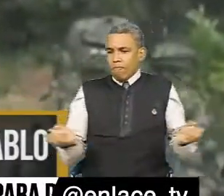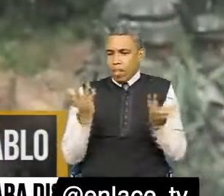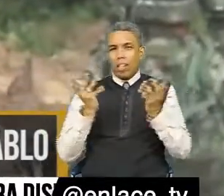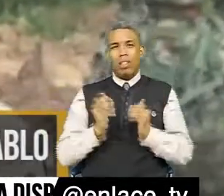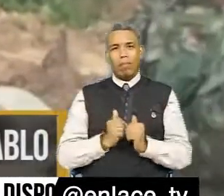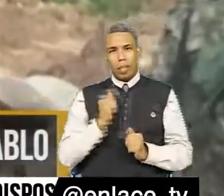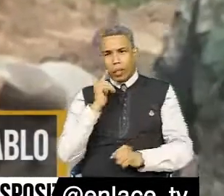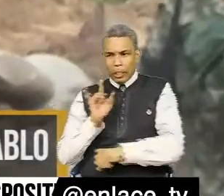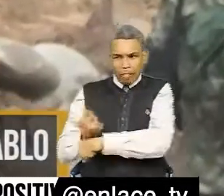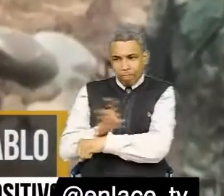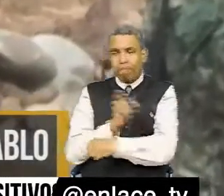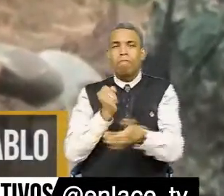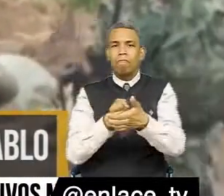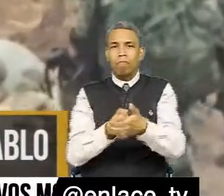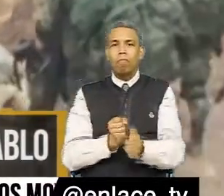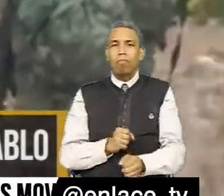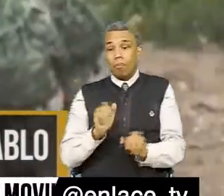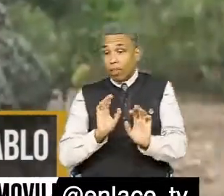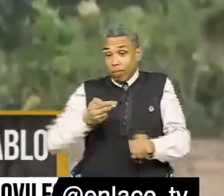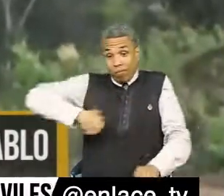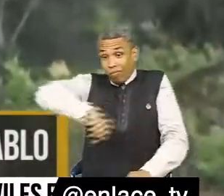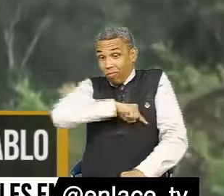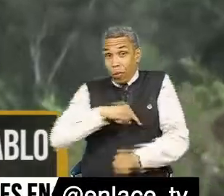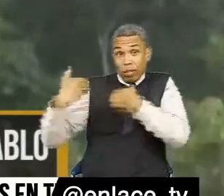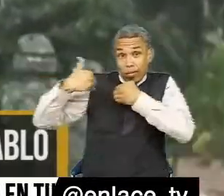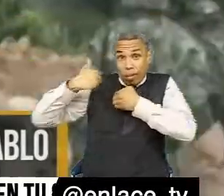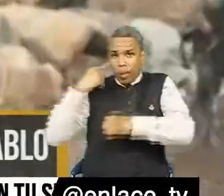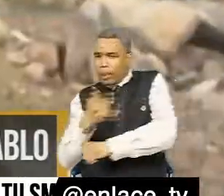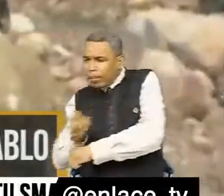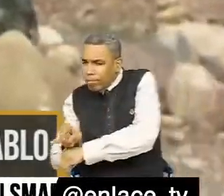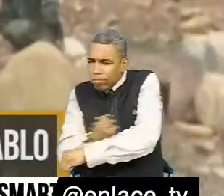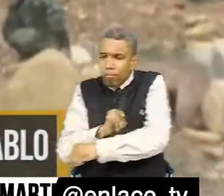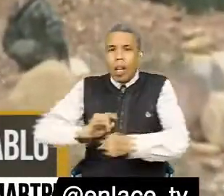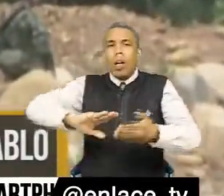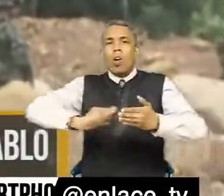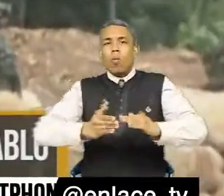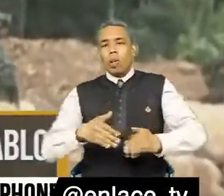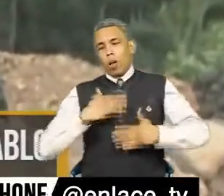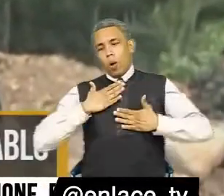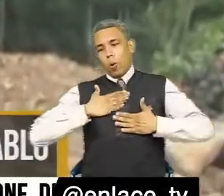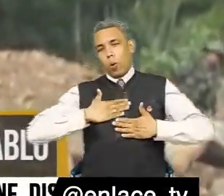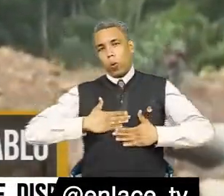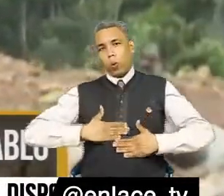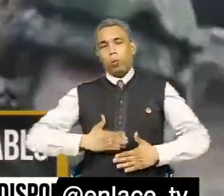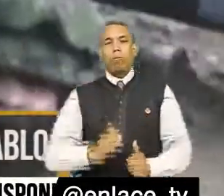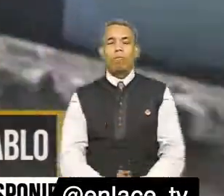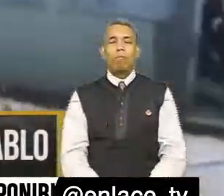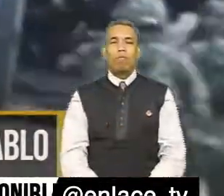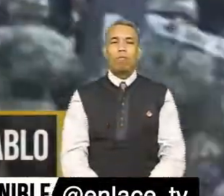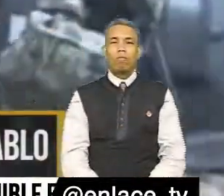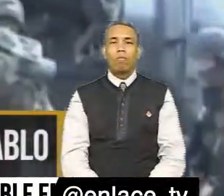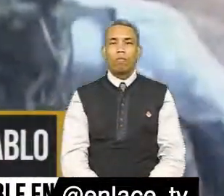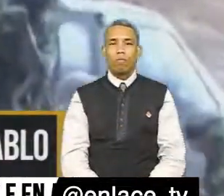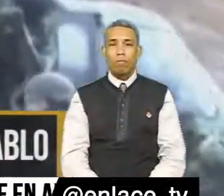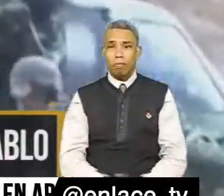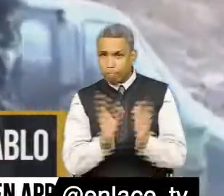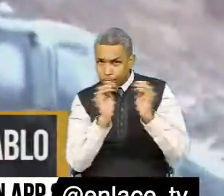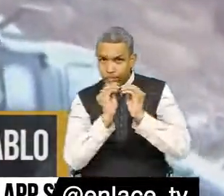en cumplimiento de su deber constitucional de garantizar la seguridad y protección de la población civil extraoficialmente